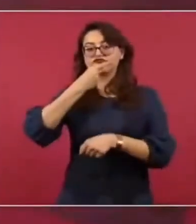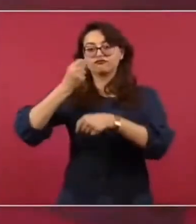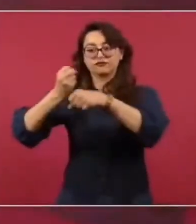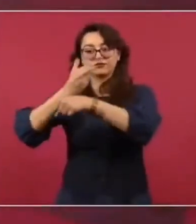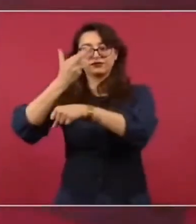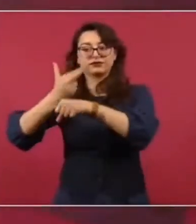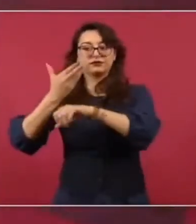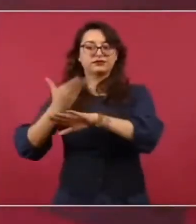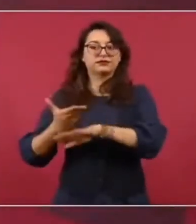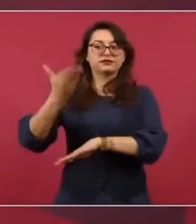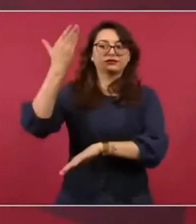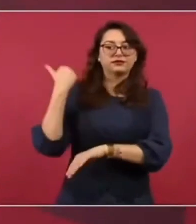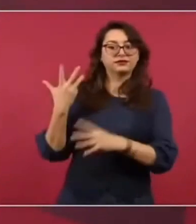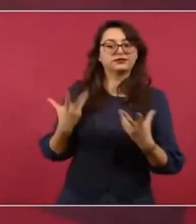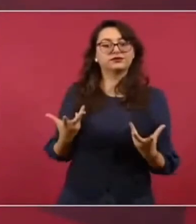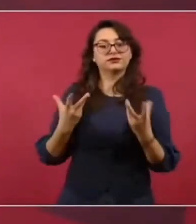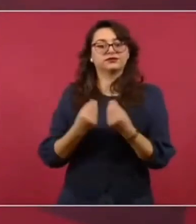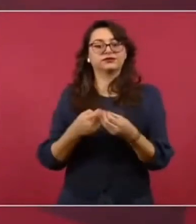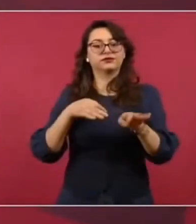Gil Díaz.